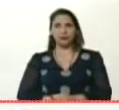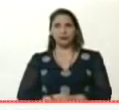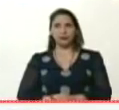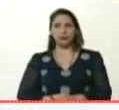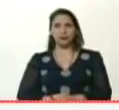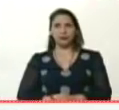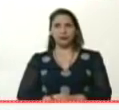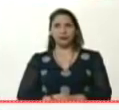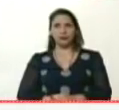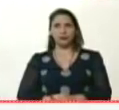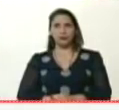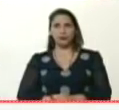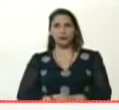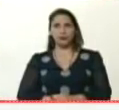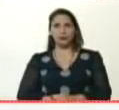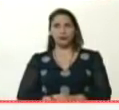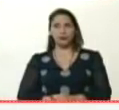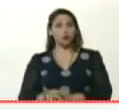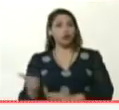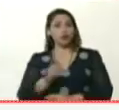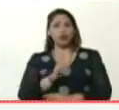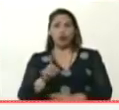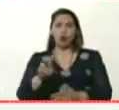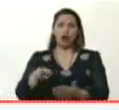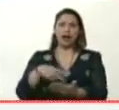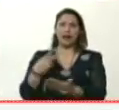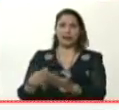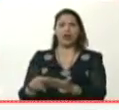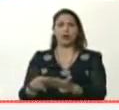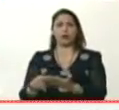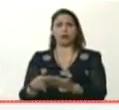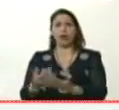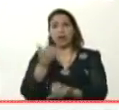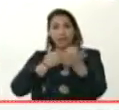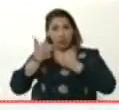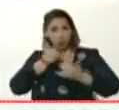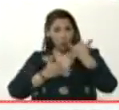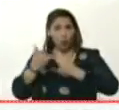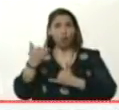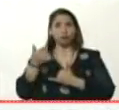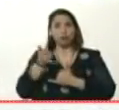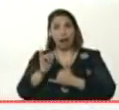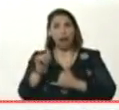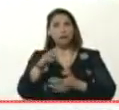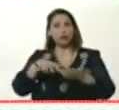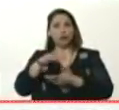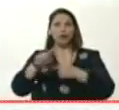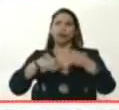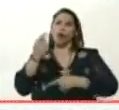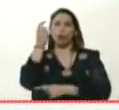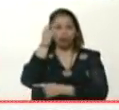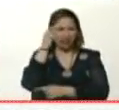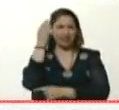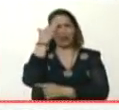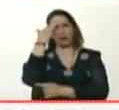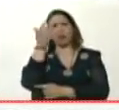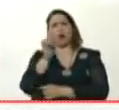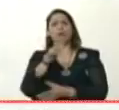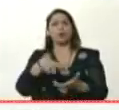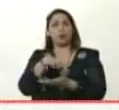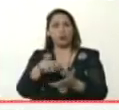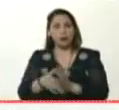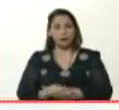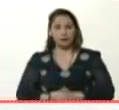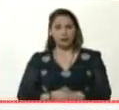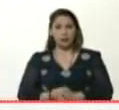hemos negado, y no caeríamos en el error de negar que hay problemas todos los días, todos los santos días.